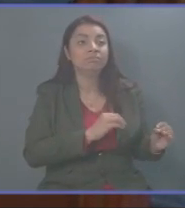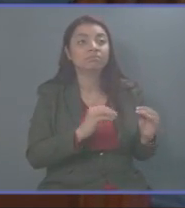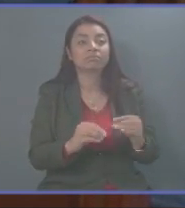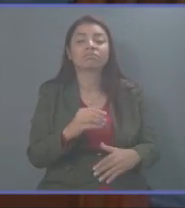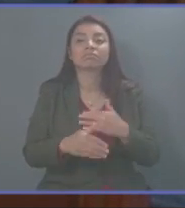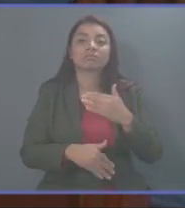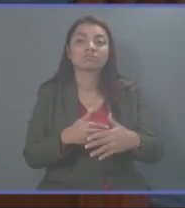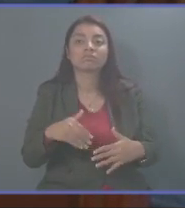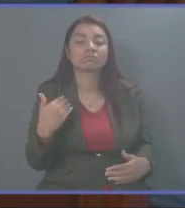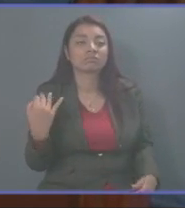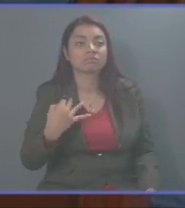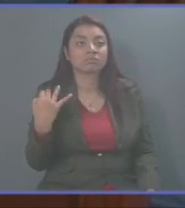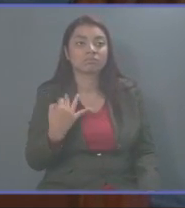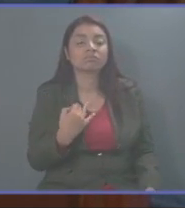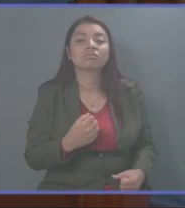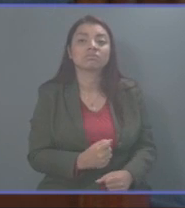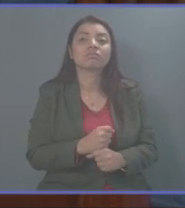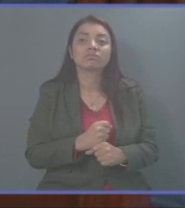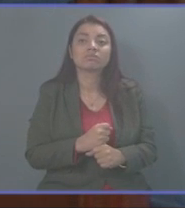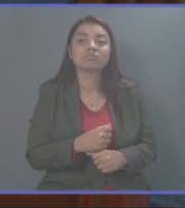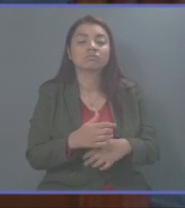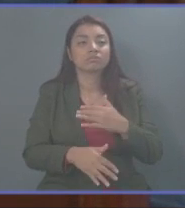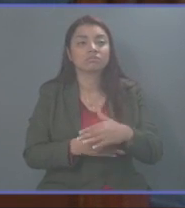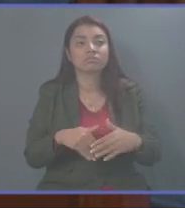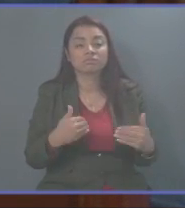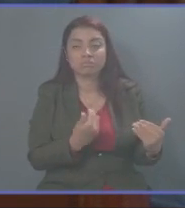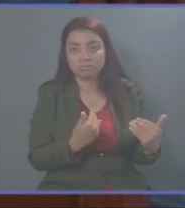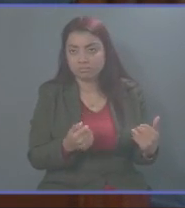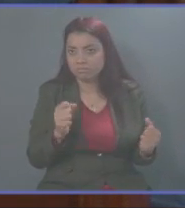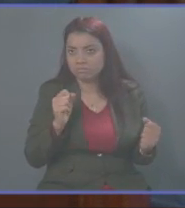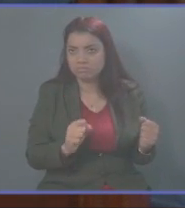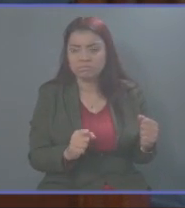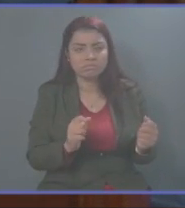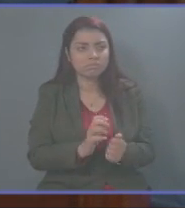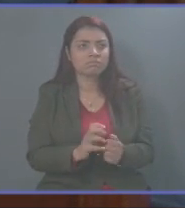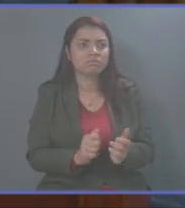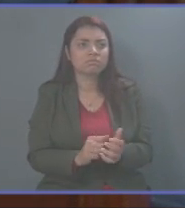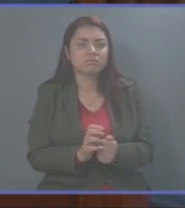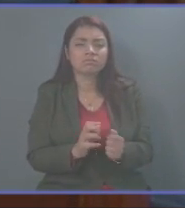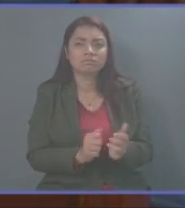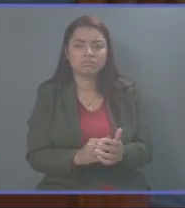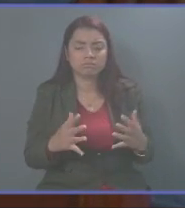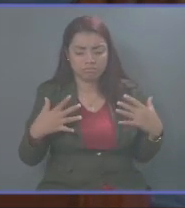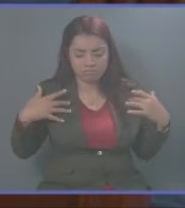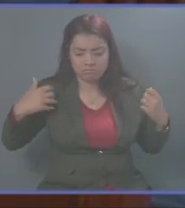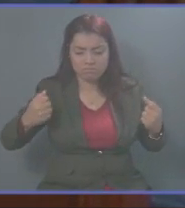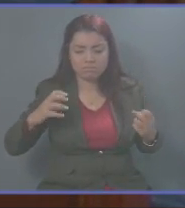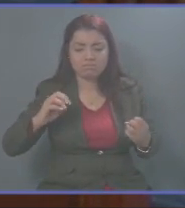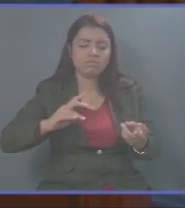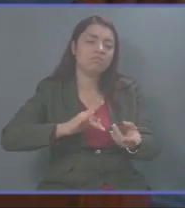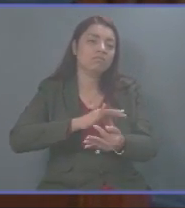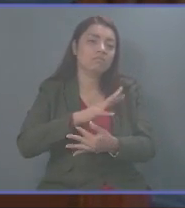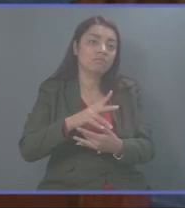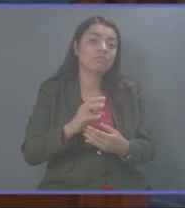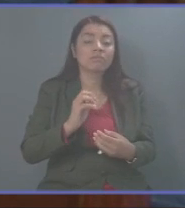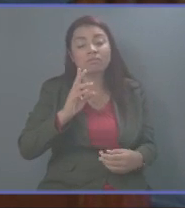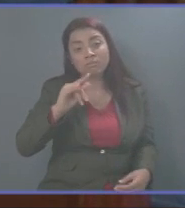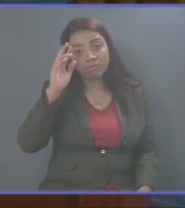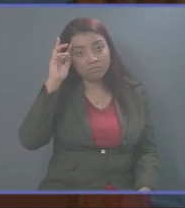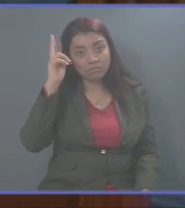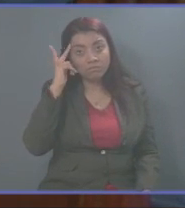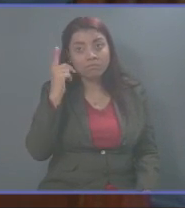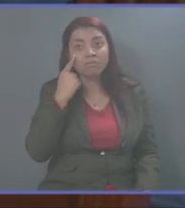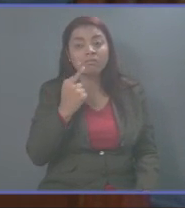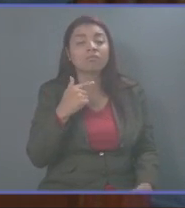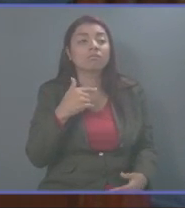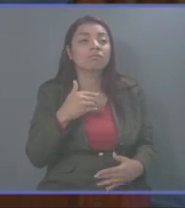medidas necesarias que garanticen que los residuos generados no pongan en peligro la salud o el medio ambiente, o signifique una molestia para